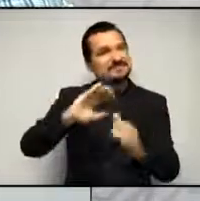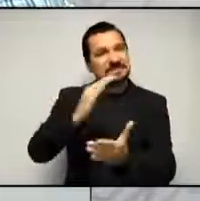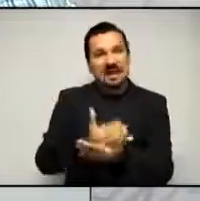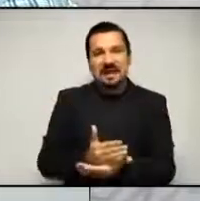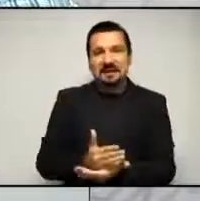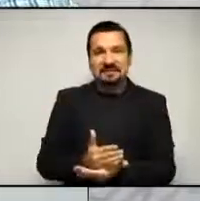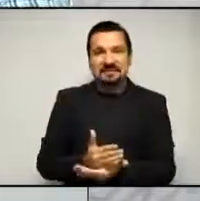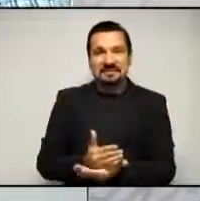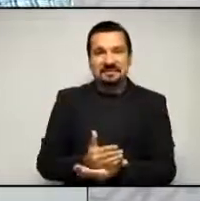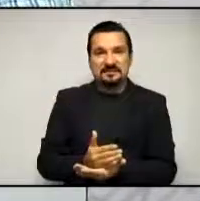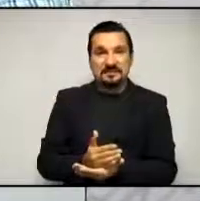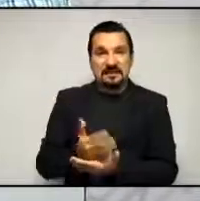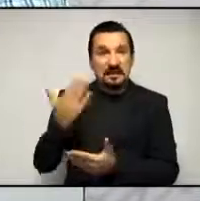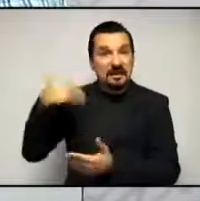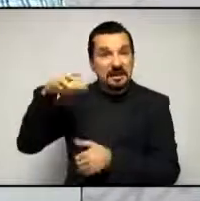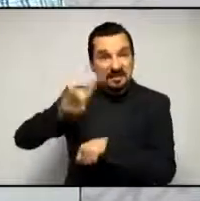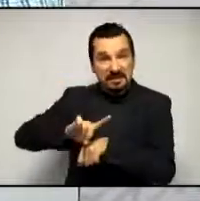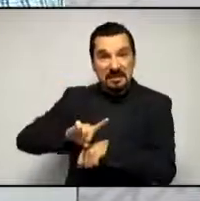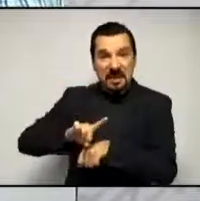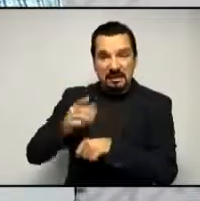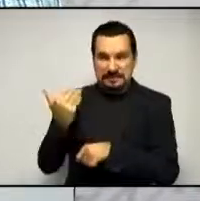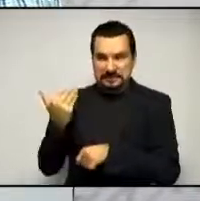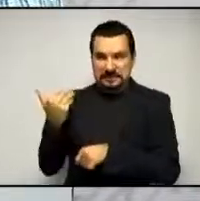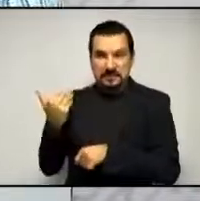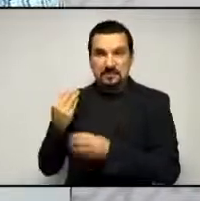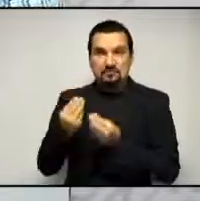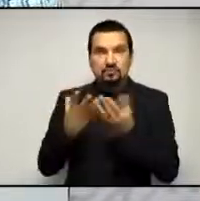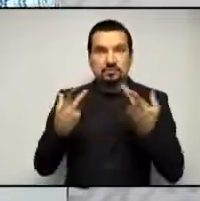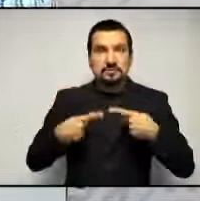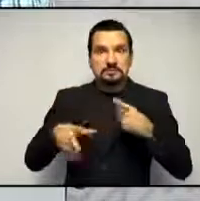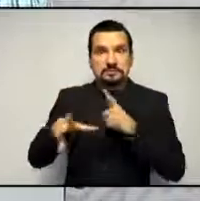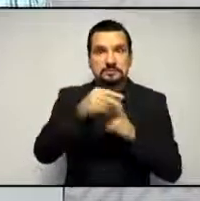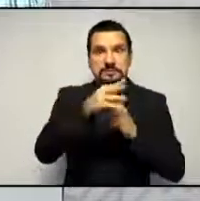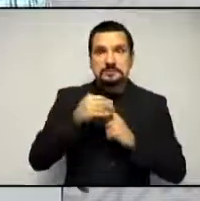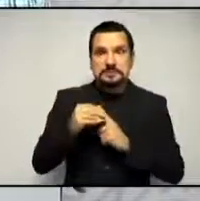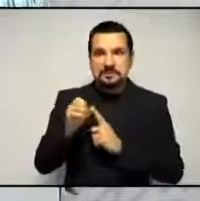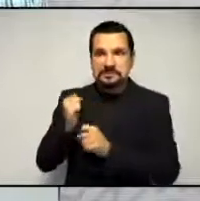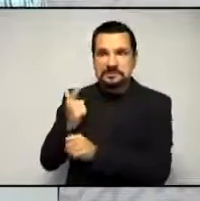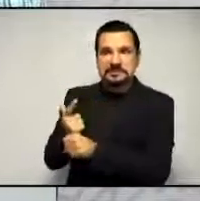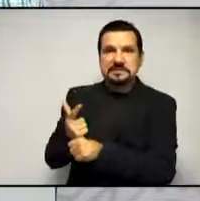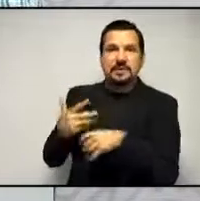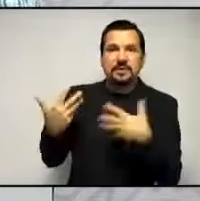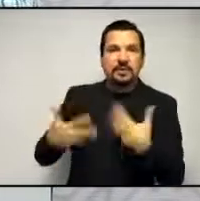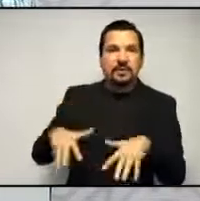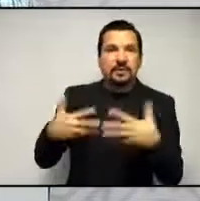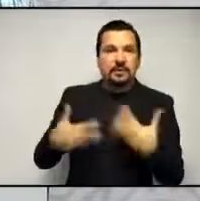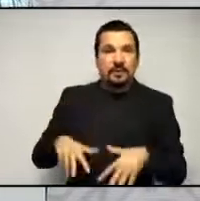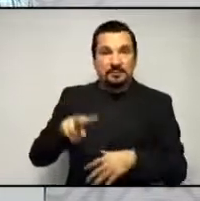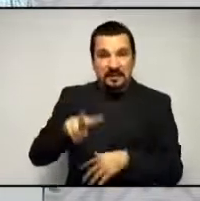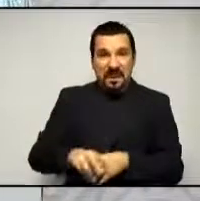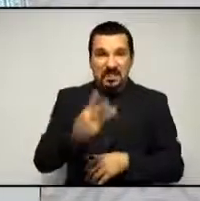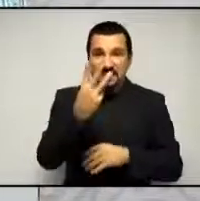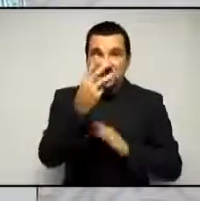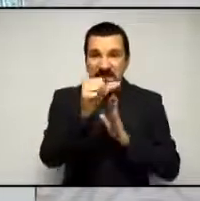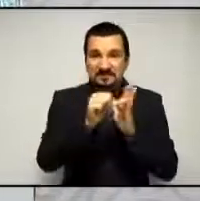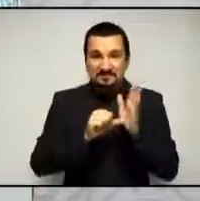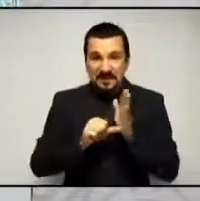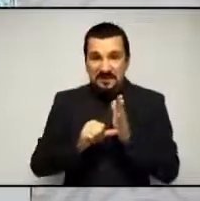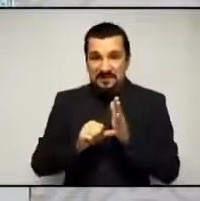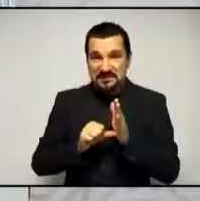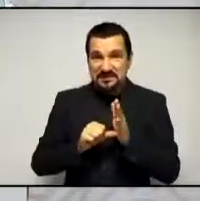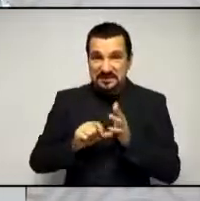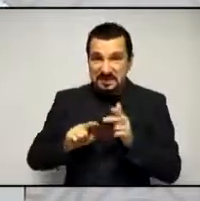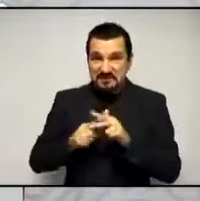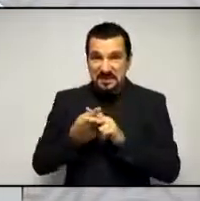cifras de contagios de los días recientes podemos darnos cuenta que a poco más de tres meses de